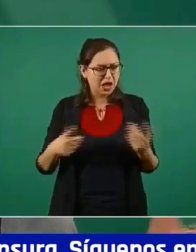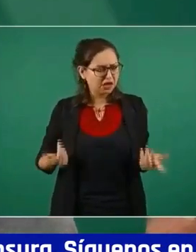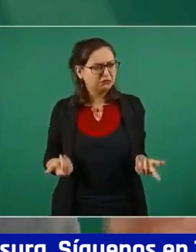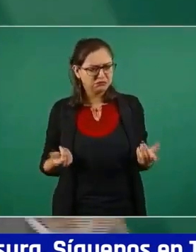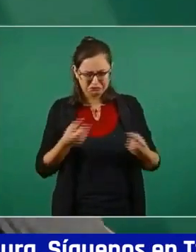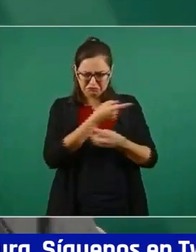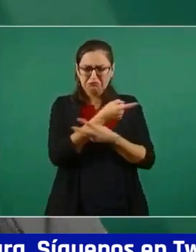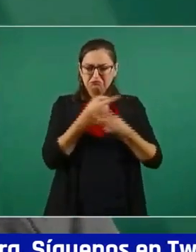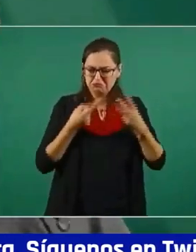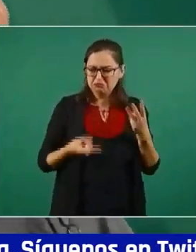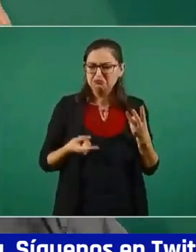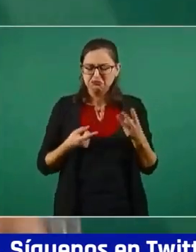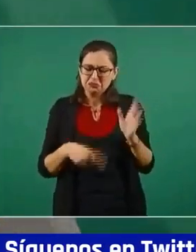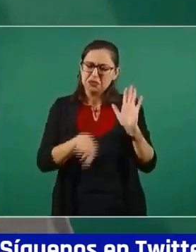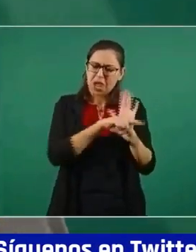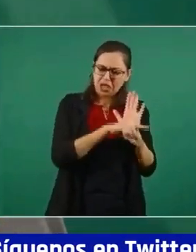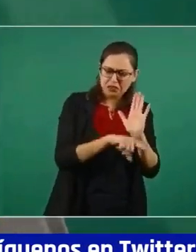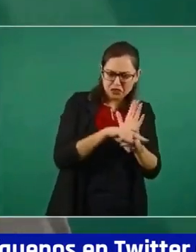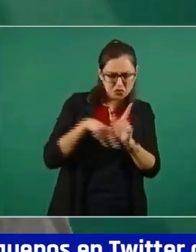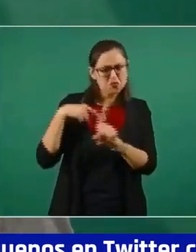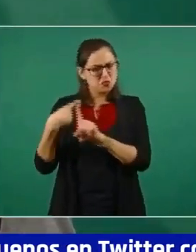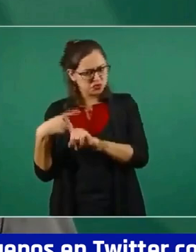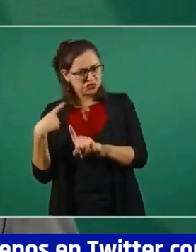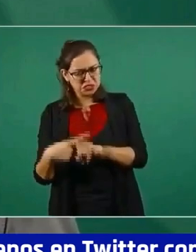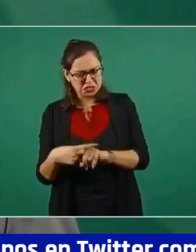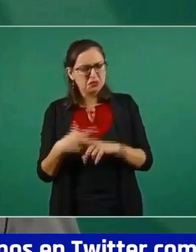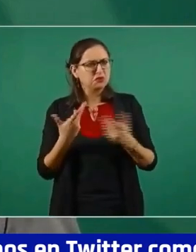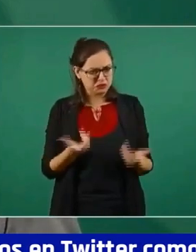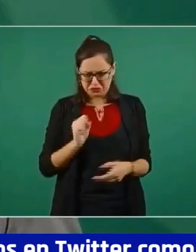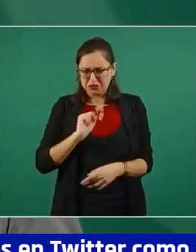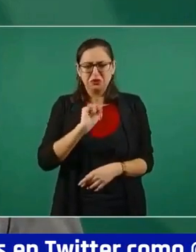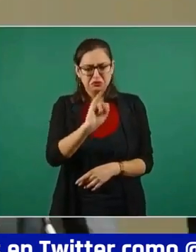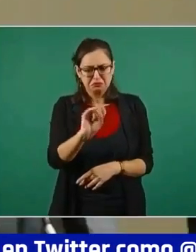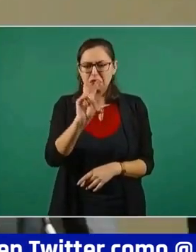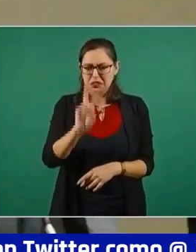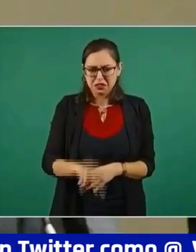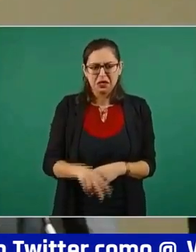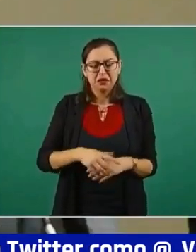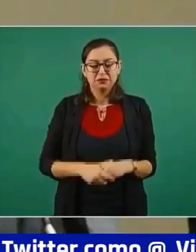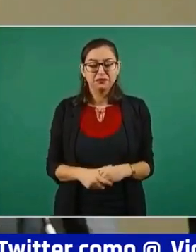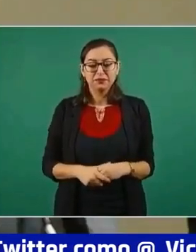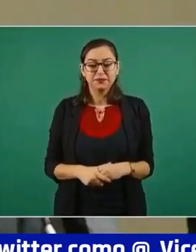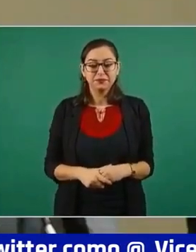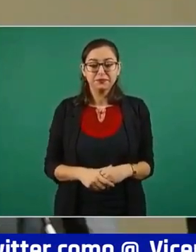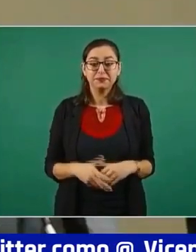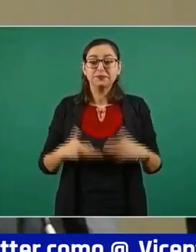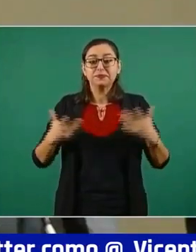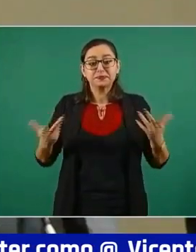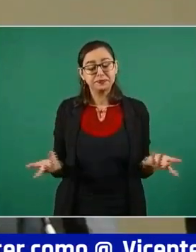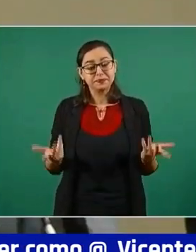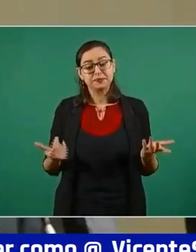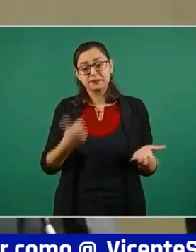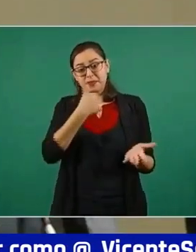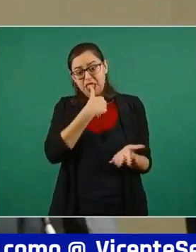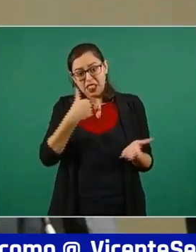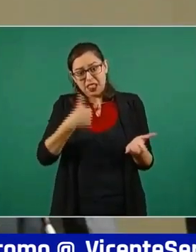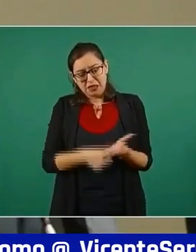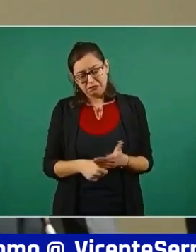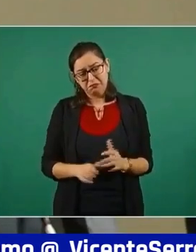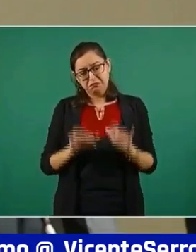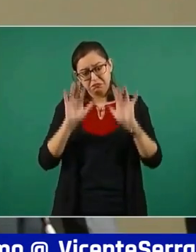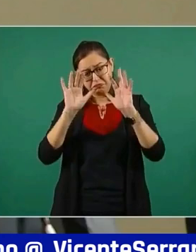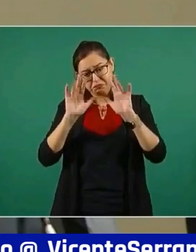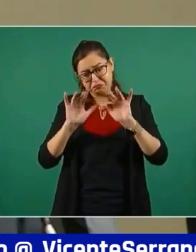En ese tiempo y en otras épocas. Bueno, envío una carta